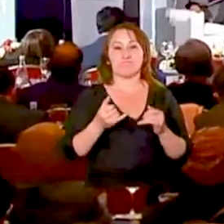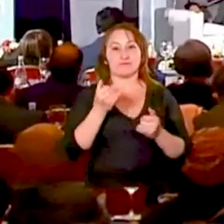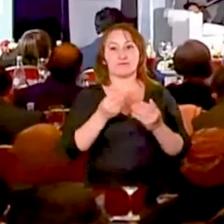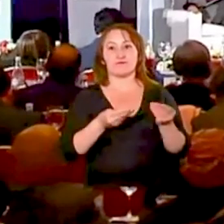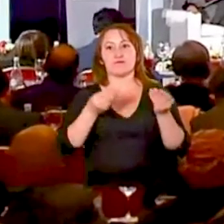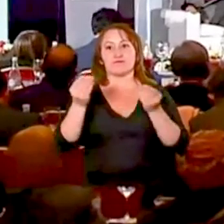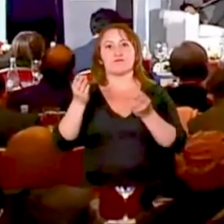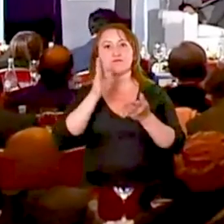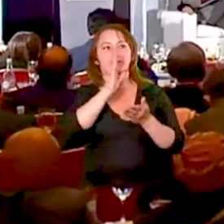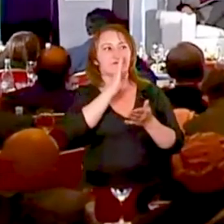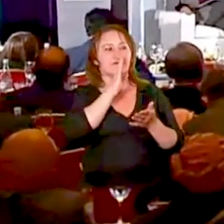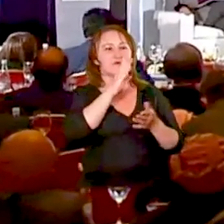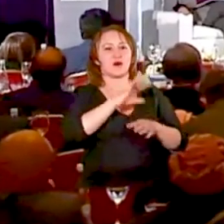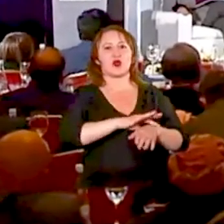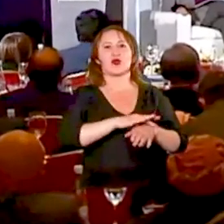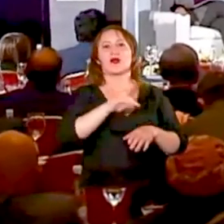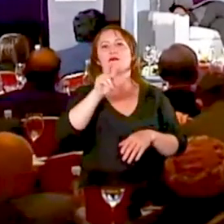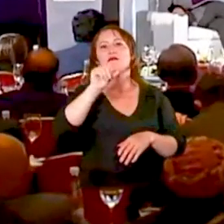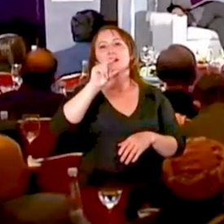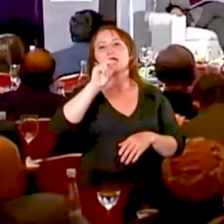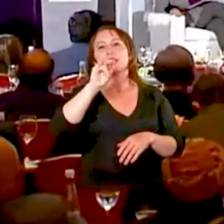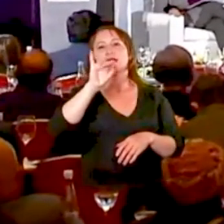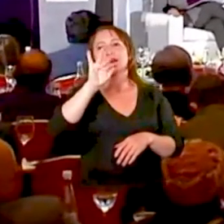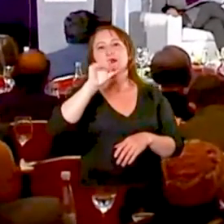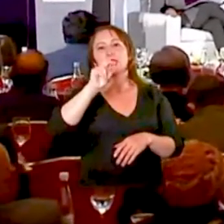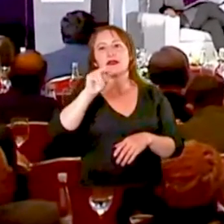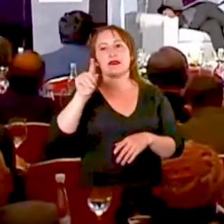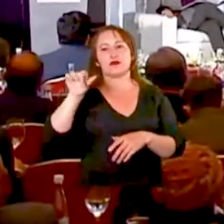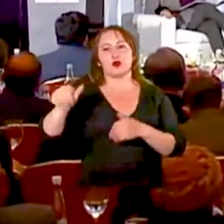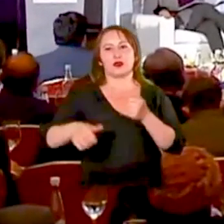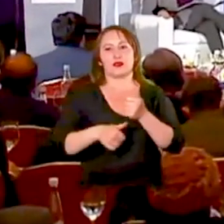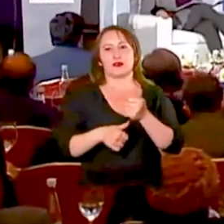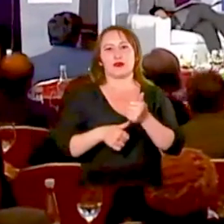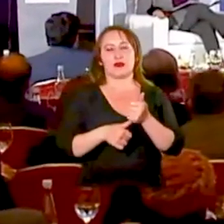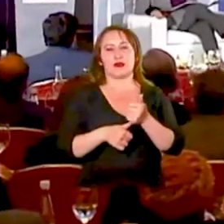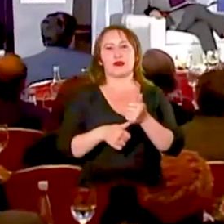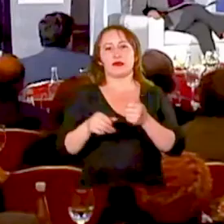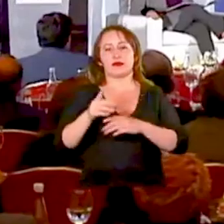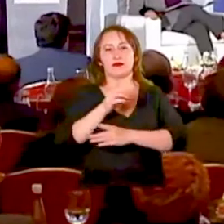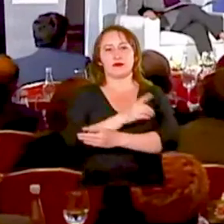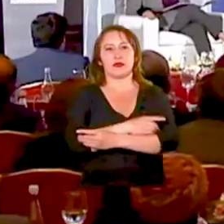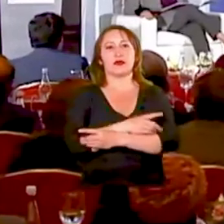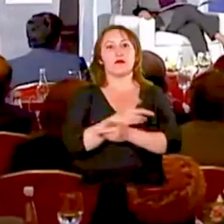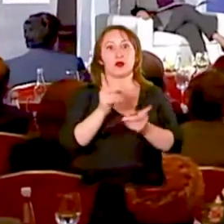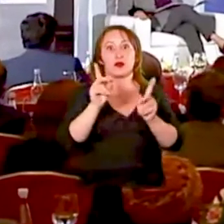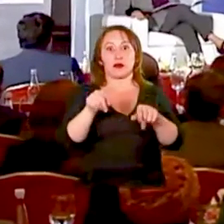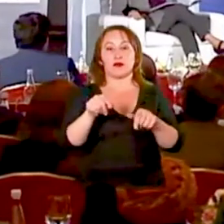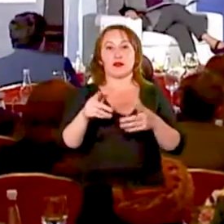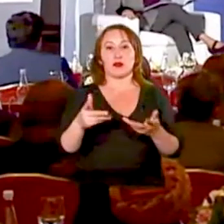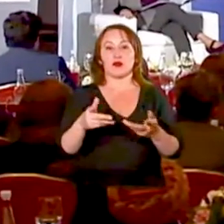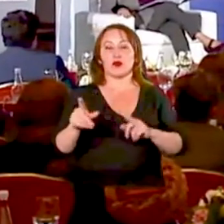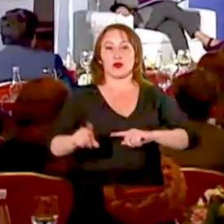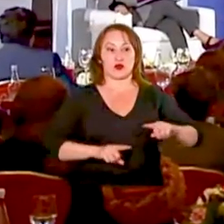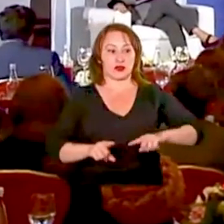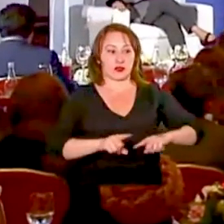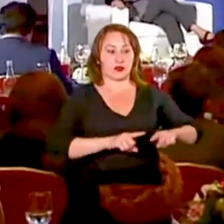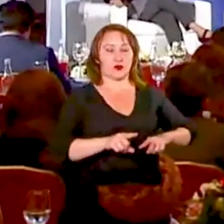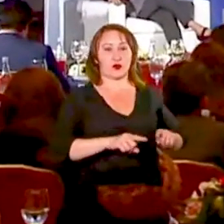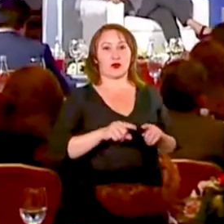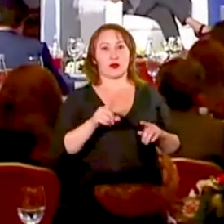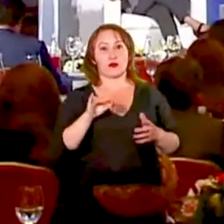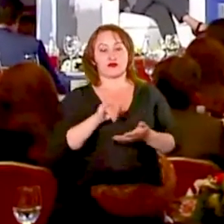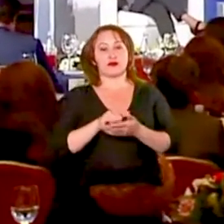palabra ahora a la doctora Valentina Maecha. Ella es la Procuradora Auxiliar Disciplinaria, pero también la coordinadora de las